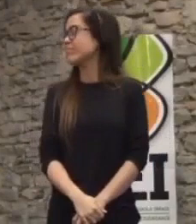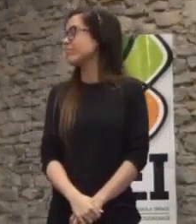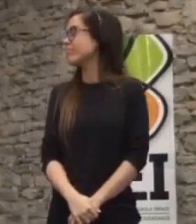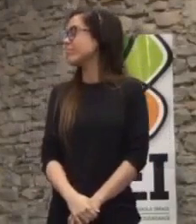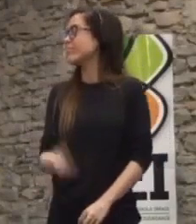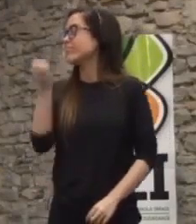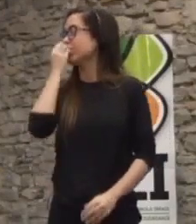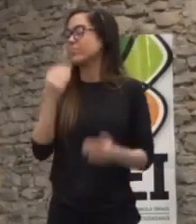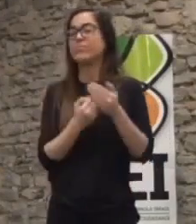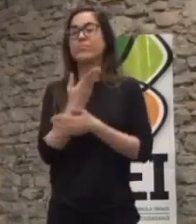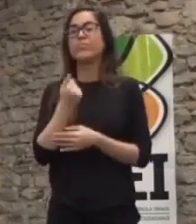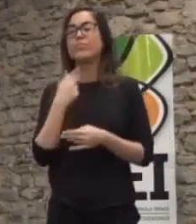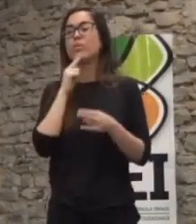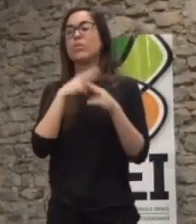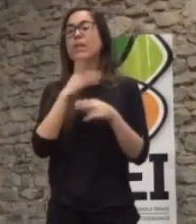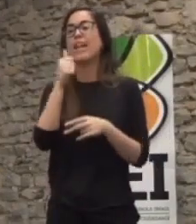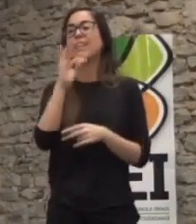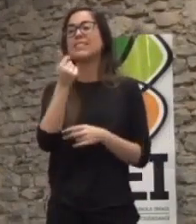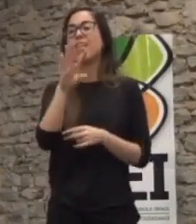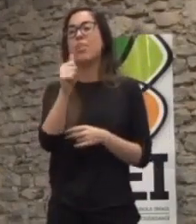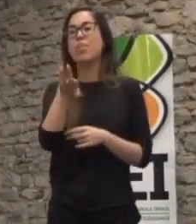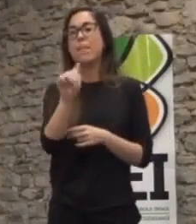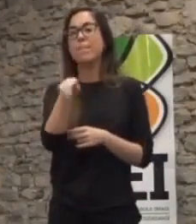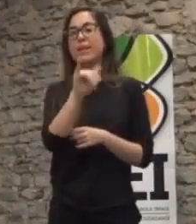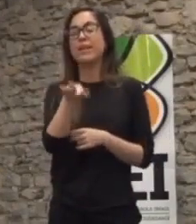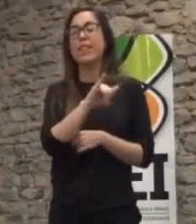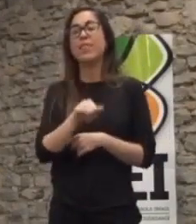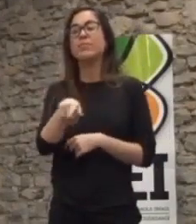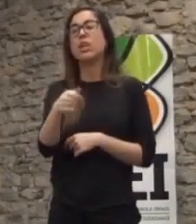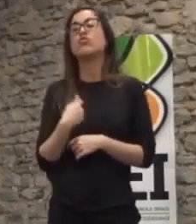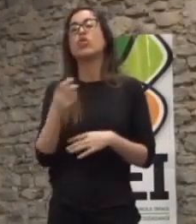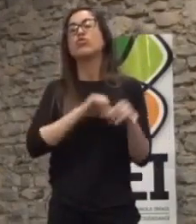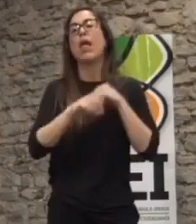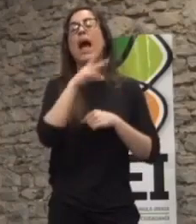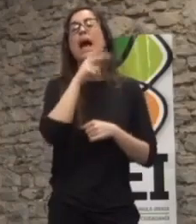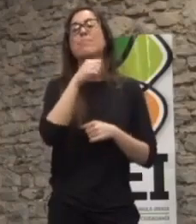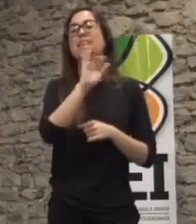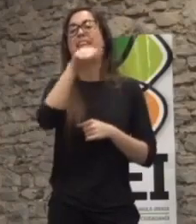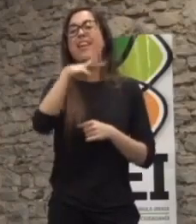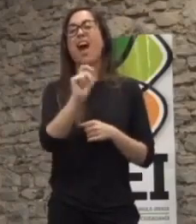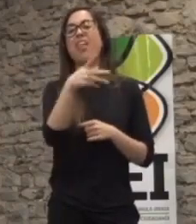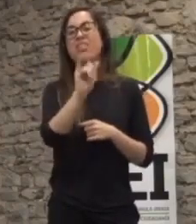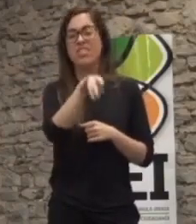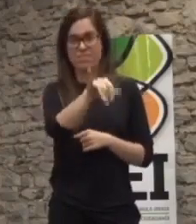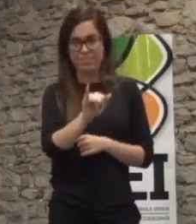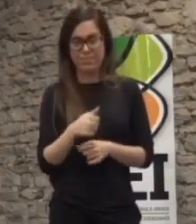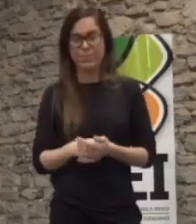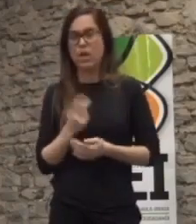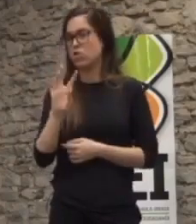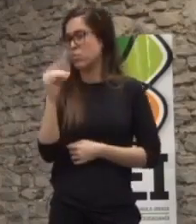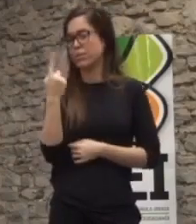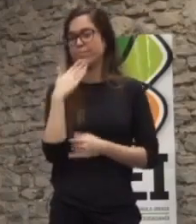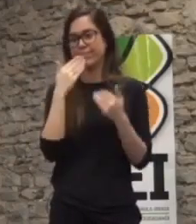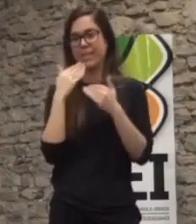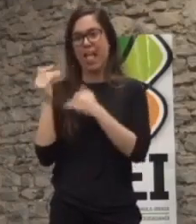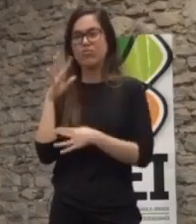Bueno, pues buenos días. Mi nombre es Leticia Pérez y vengo de la Asociación Amecadi, como bien me presentaba Rosa. En primer lugar, quería agradecer